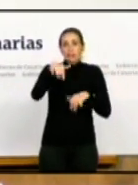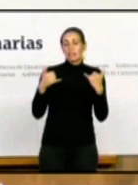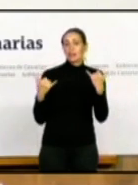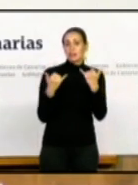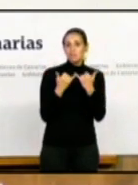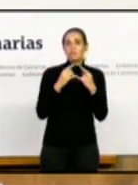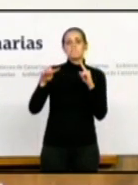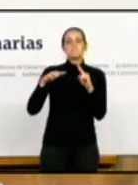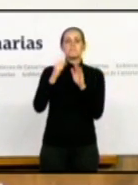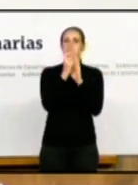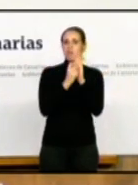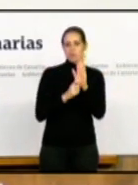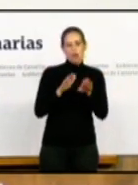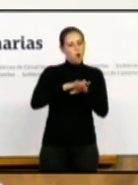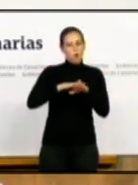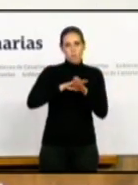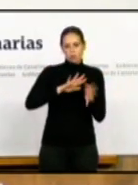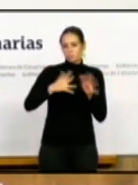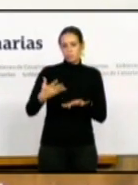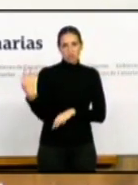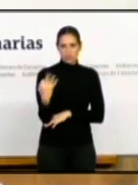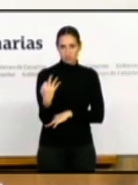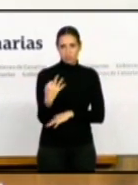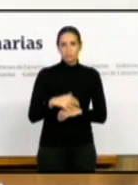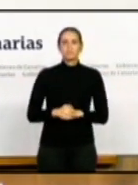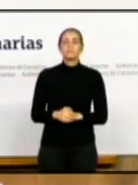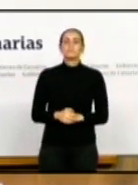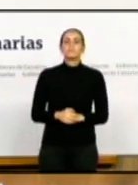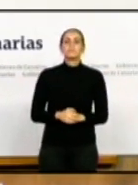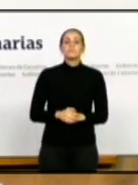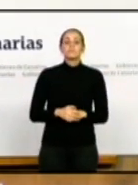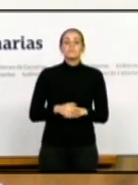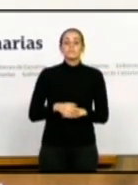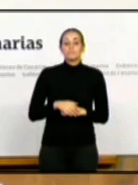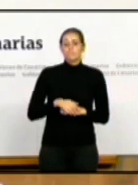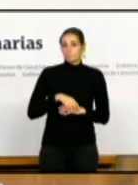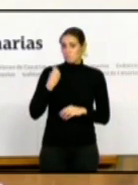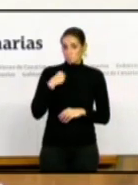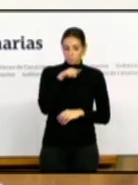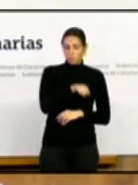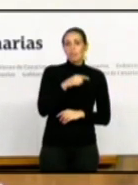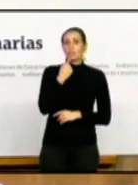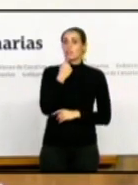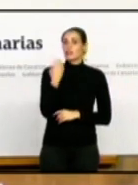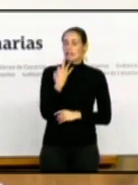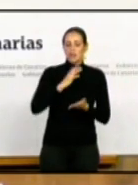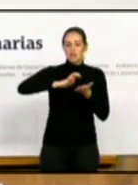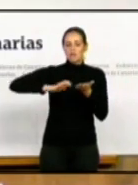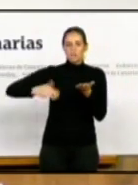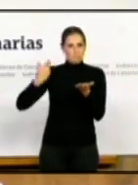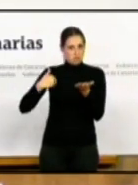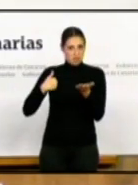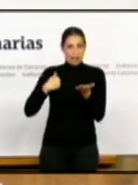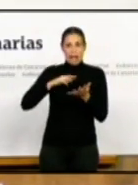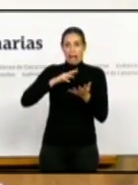medidas a adoptar por parte del Gobierno de Canarias. Al respecto de decir que se ha emitido informe y se ha actualizado a fecha de